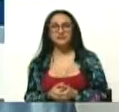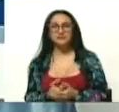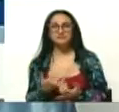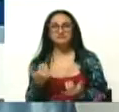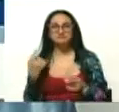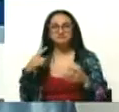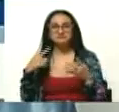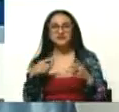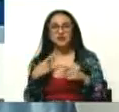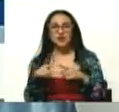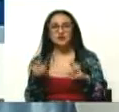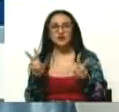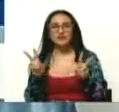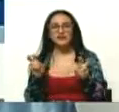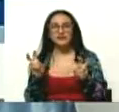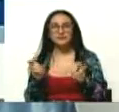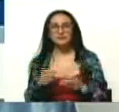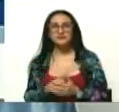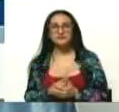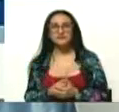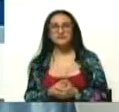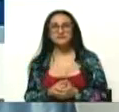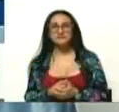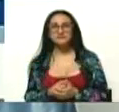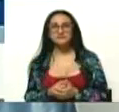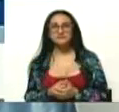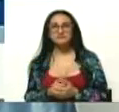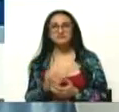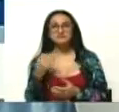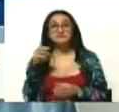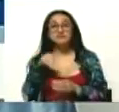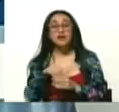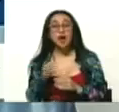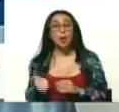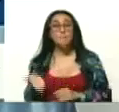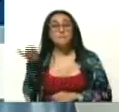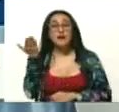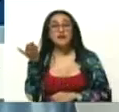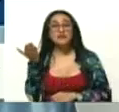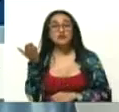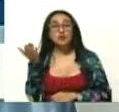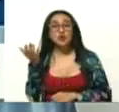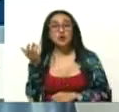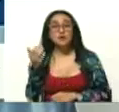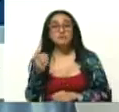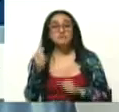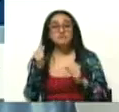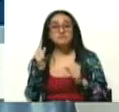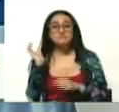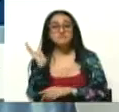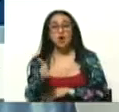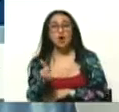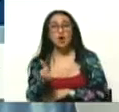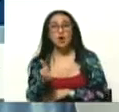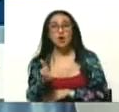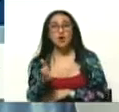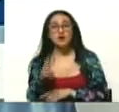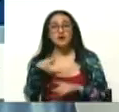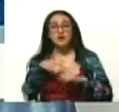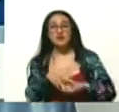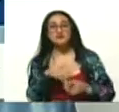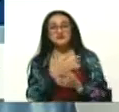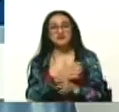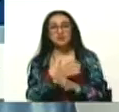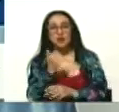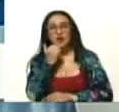Entre otros aspectos, esta reforma incluiría un aumento de las penas de los delitos de explotación sexual y